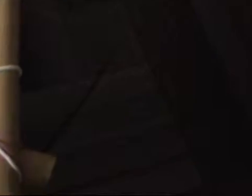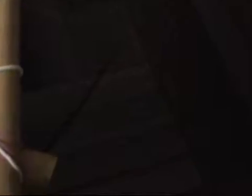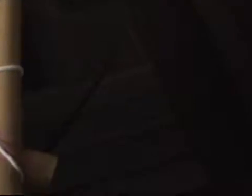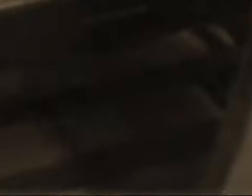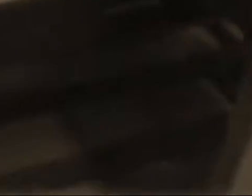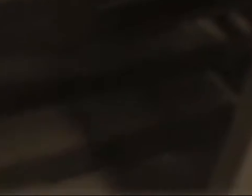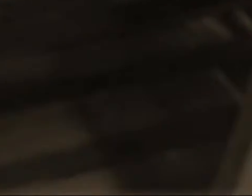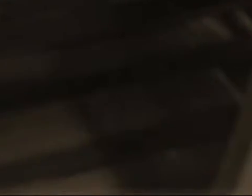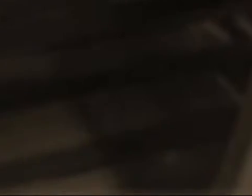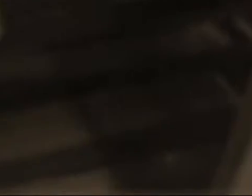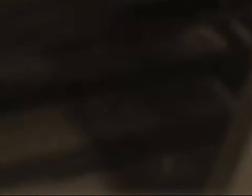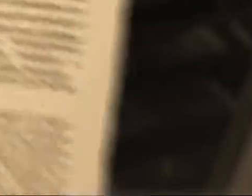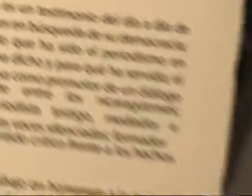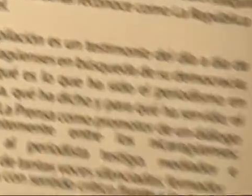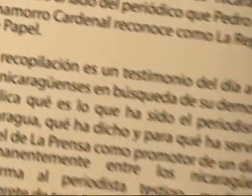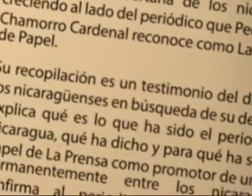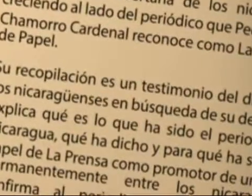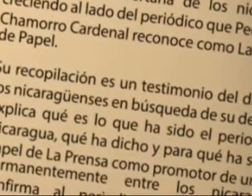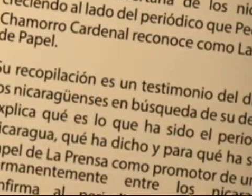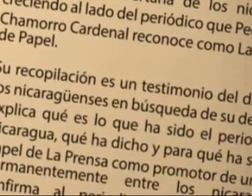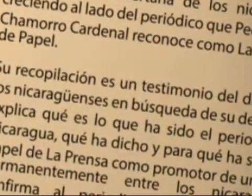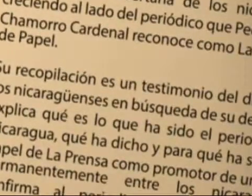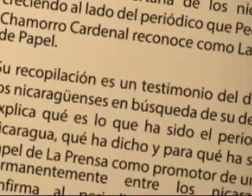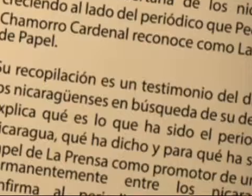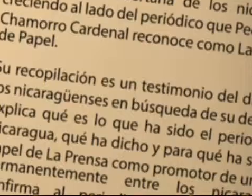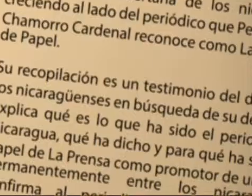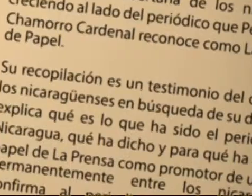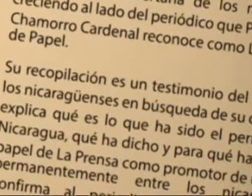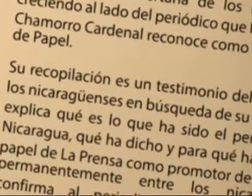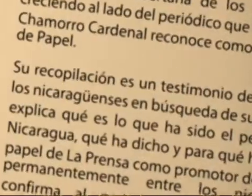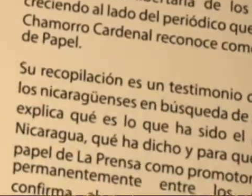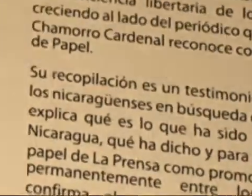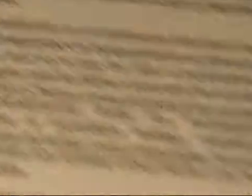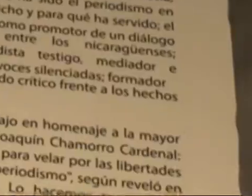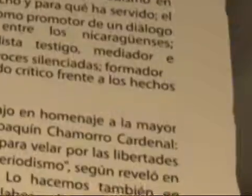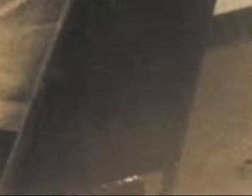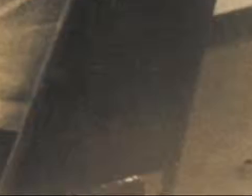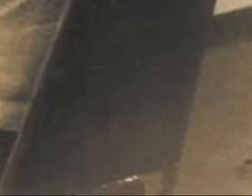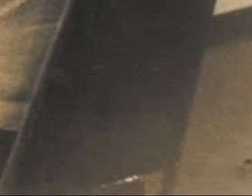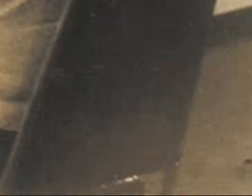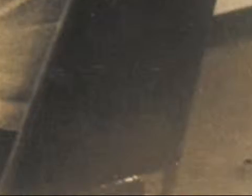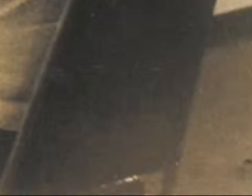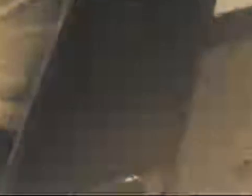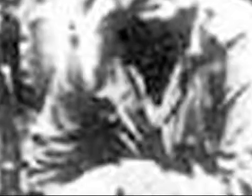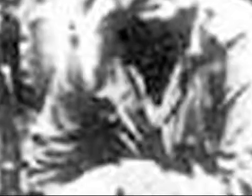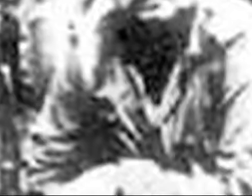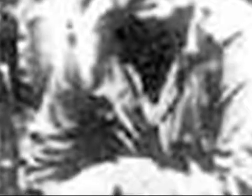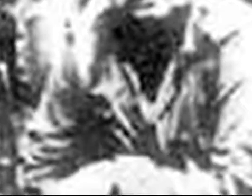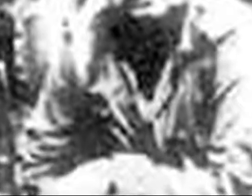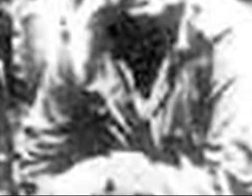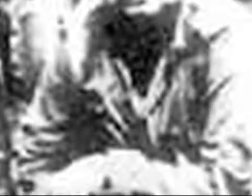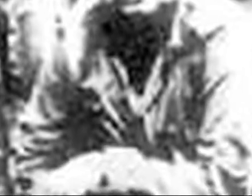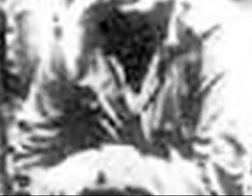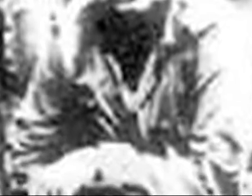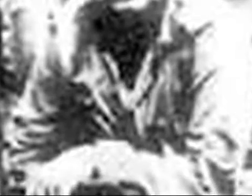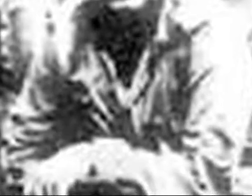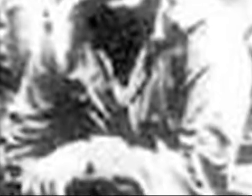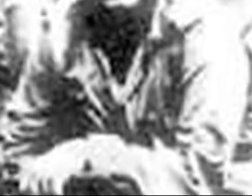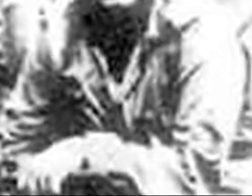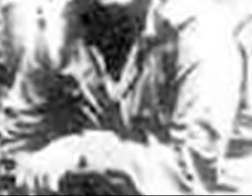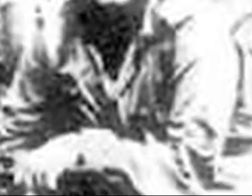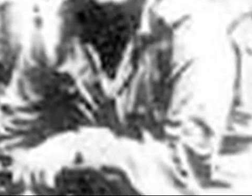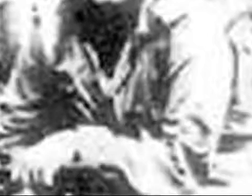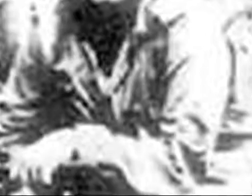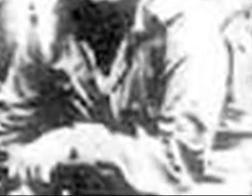Pedro Joaquín Chamorro, abogado, periodista, defensor de